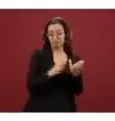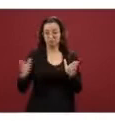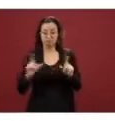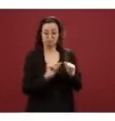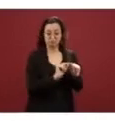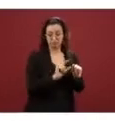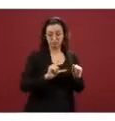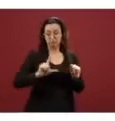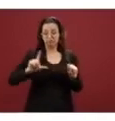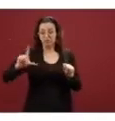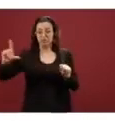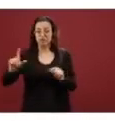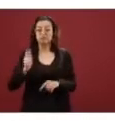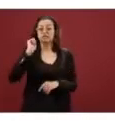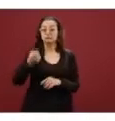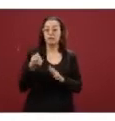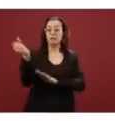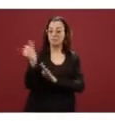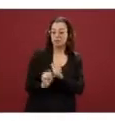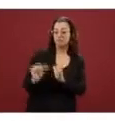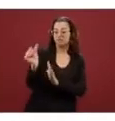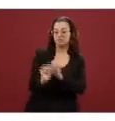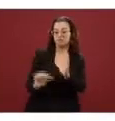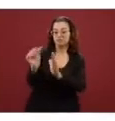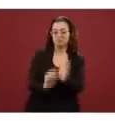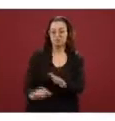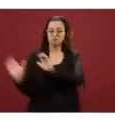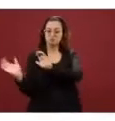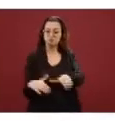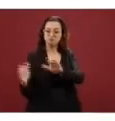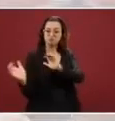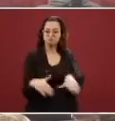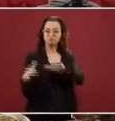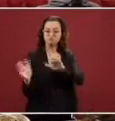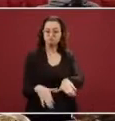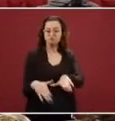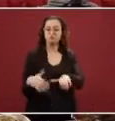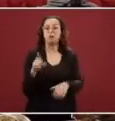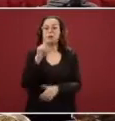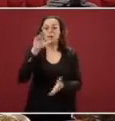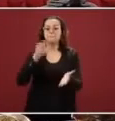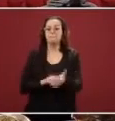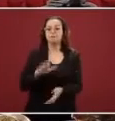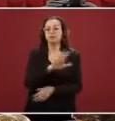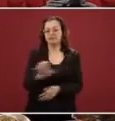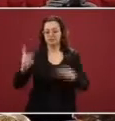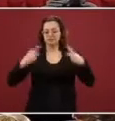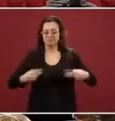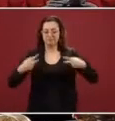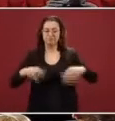estimar que mensualmente se incorporan a laborar al proyecto del Aeropuerto Felipe Ángeles 1.500